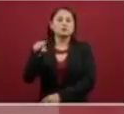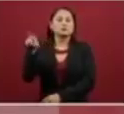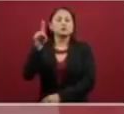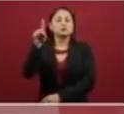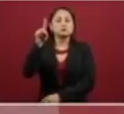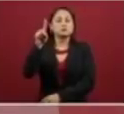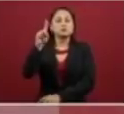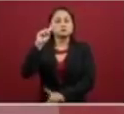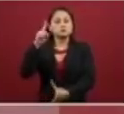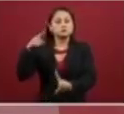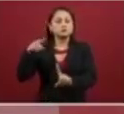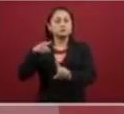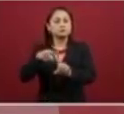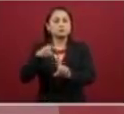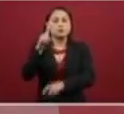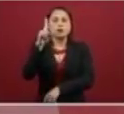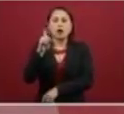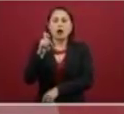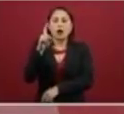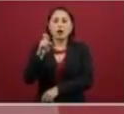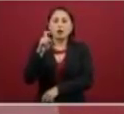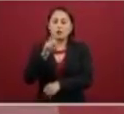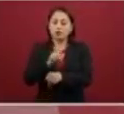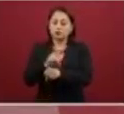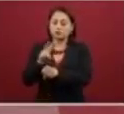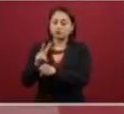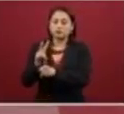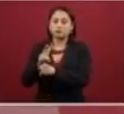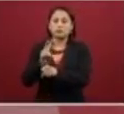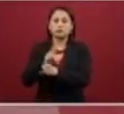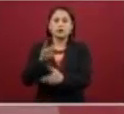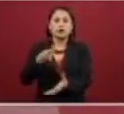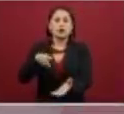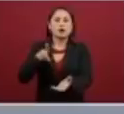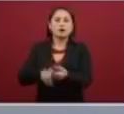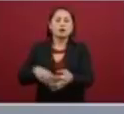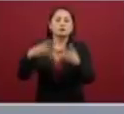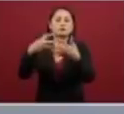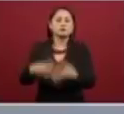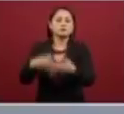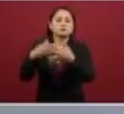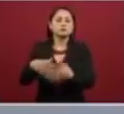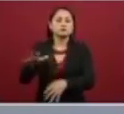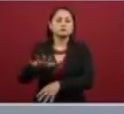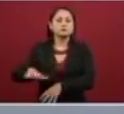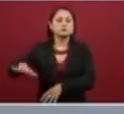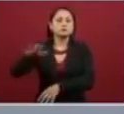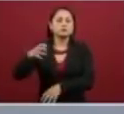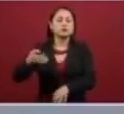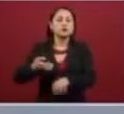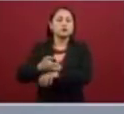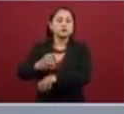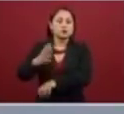la calidad de agua en la termoeléctrica de Huesca, Morelos,